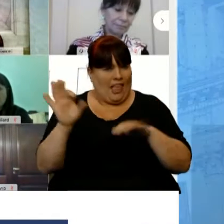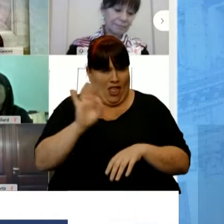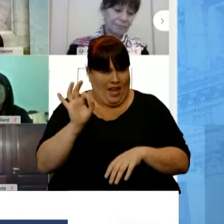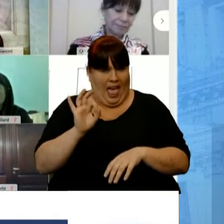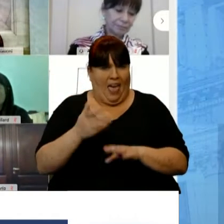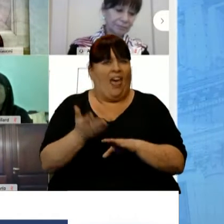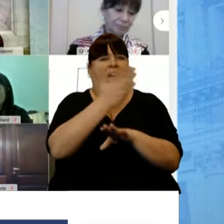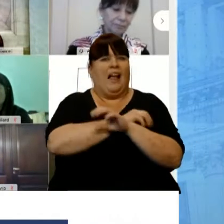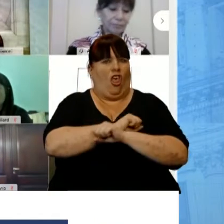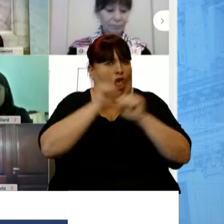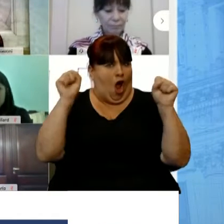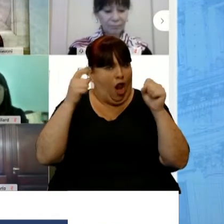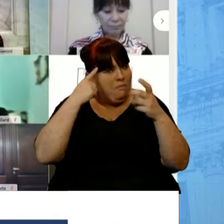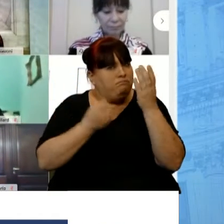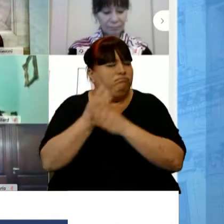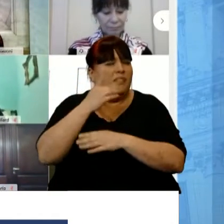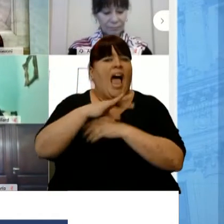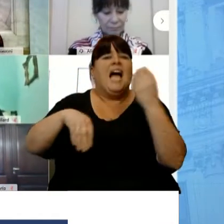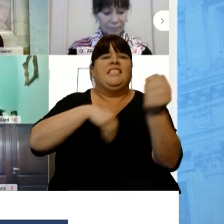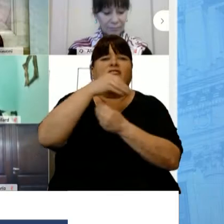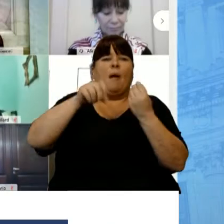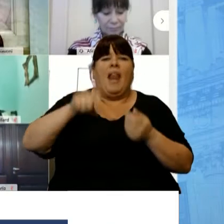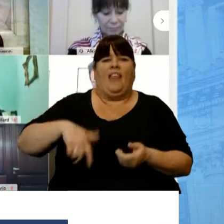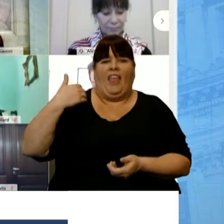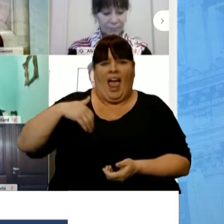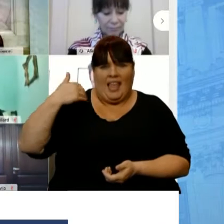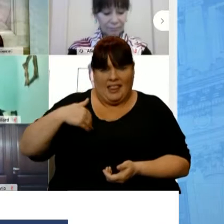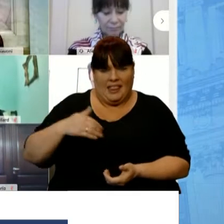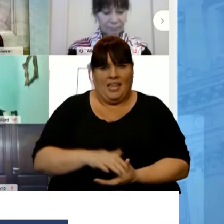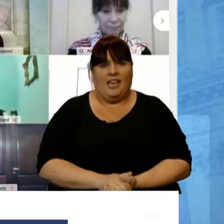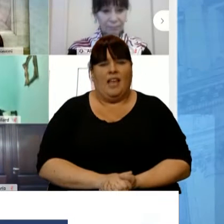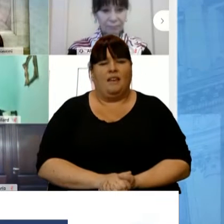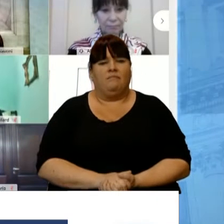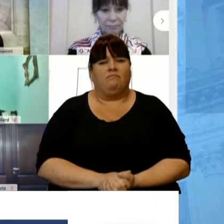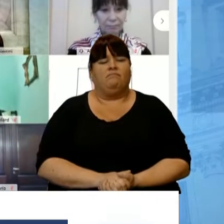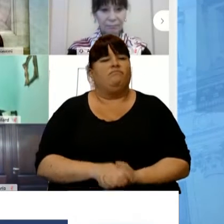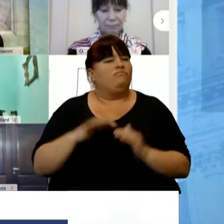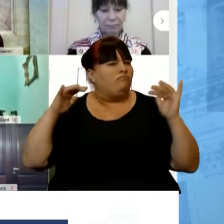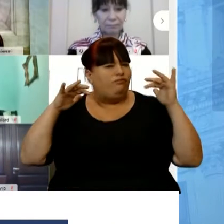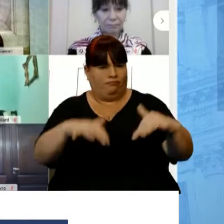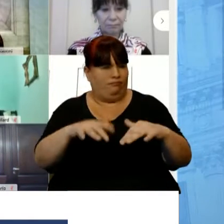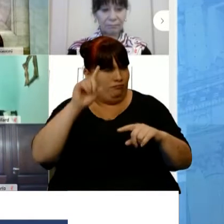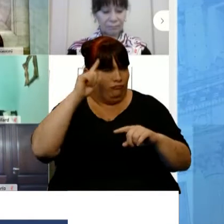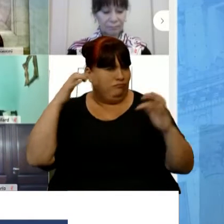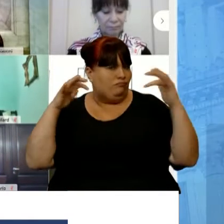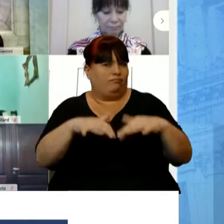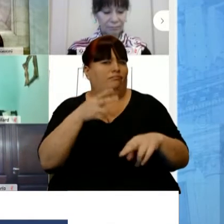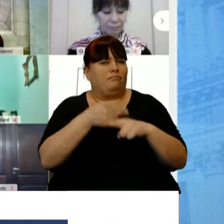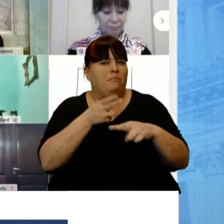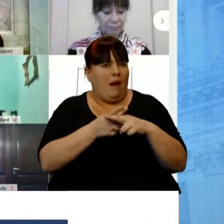organización preexistente, las familias argentinas se volcaron